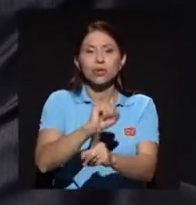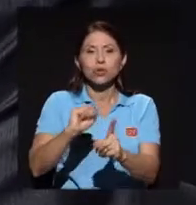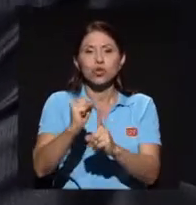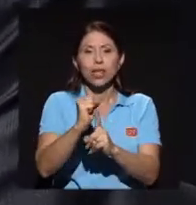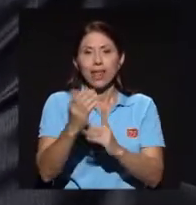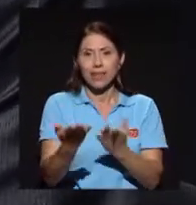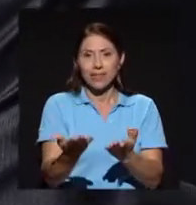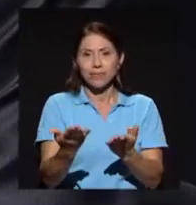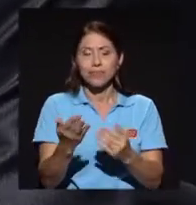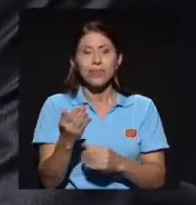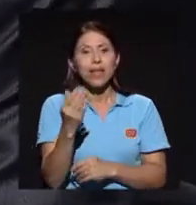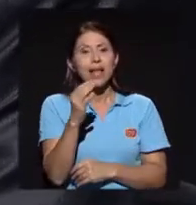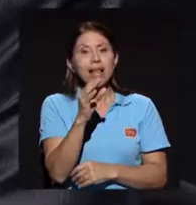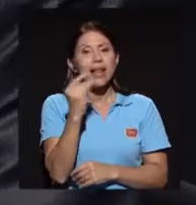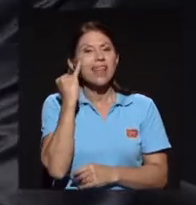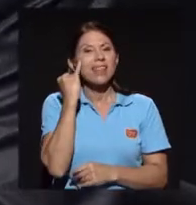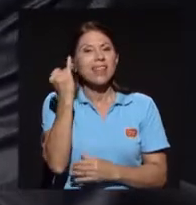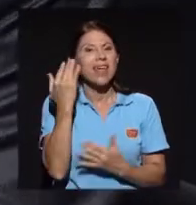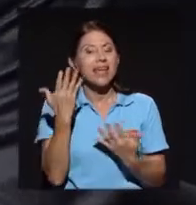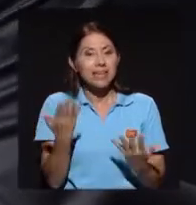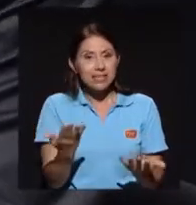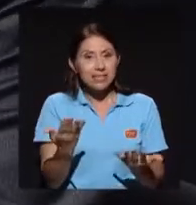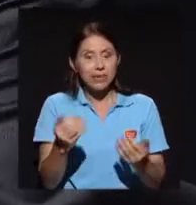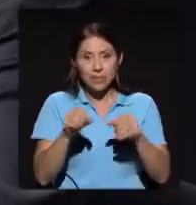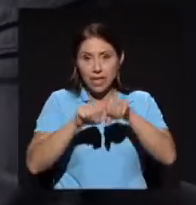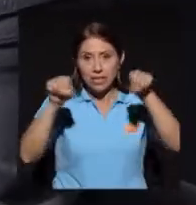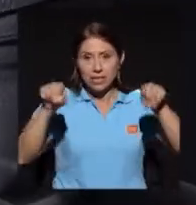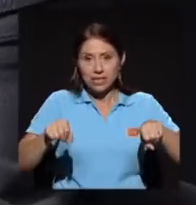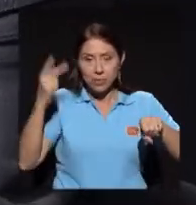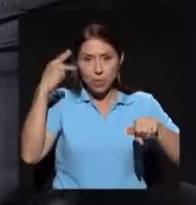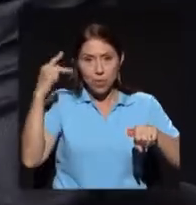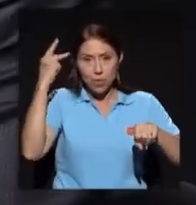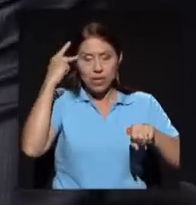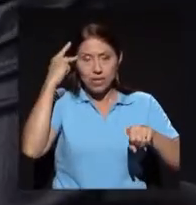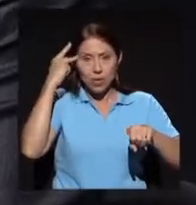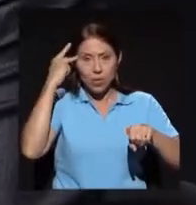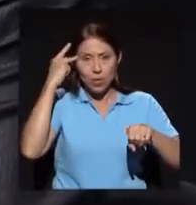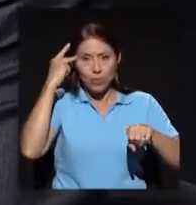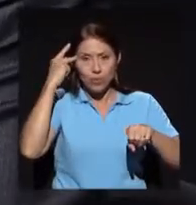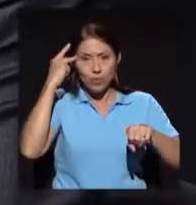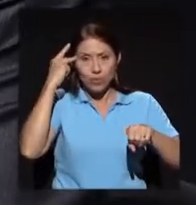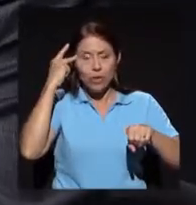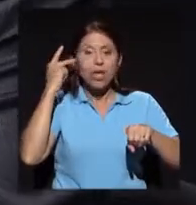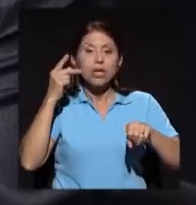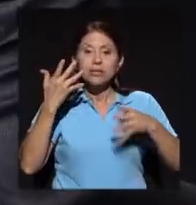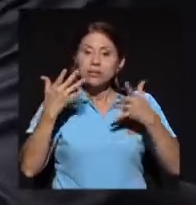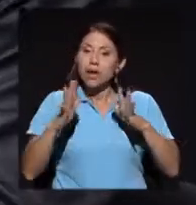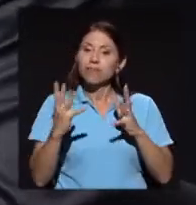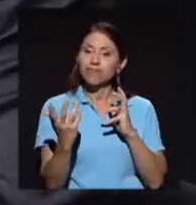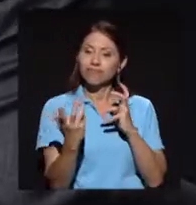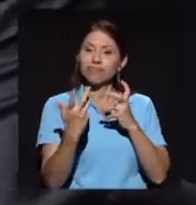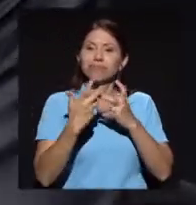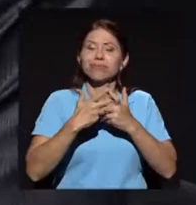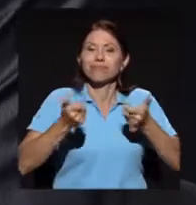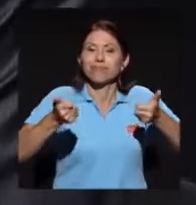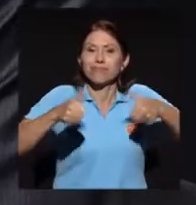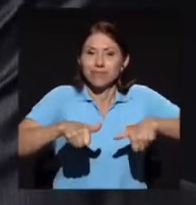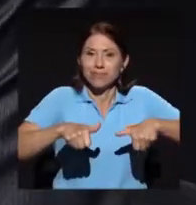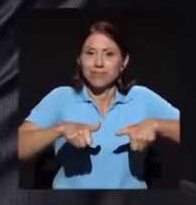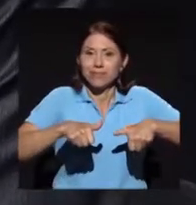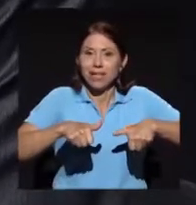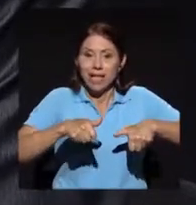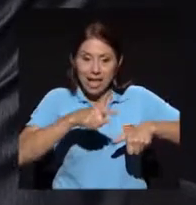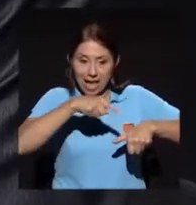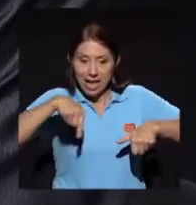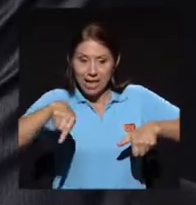idea es reconciliar al sistema político entre ellos mismos pero también reconciliar los